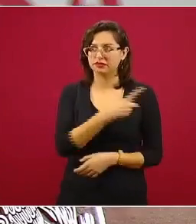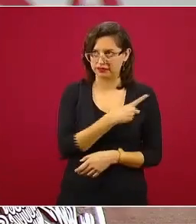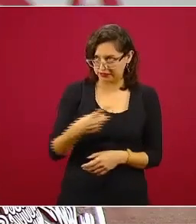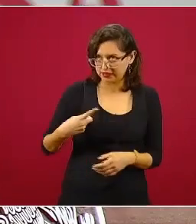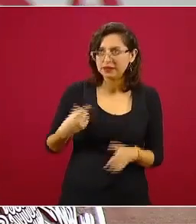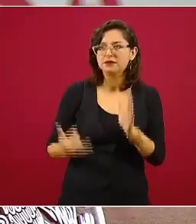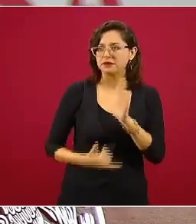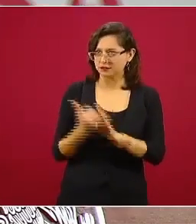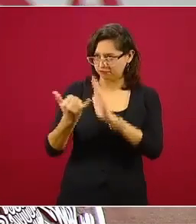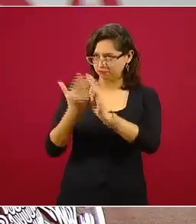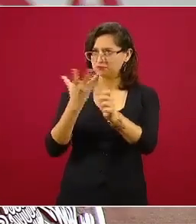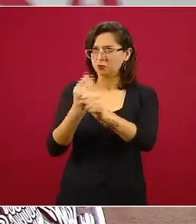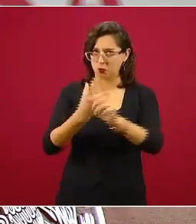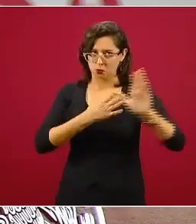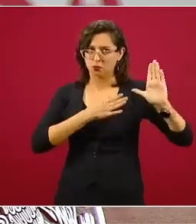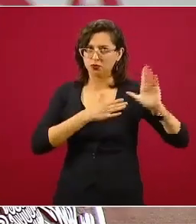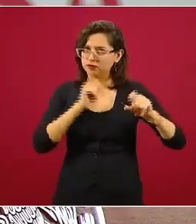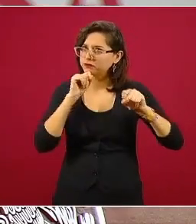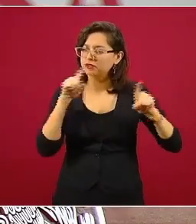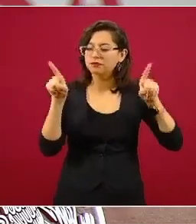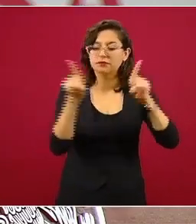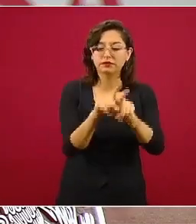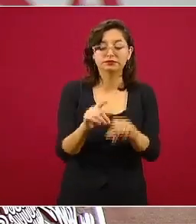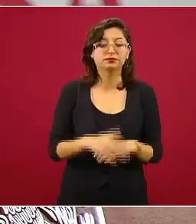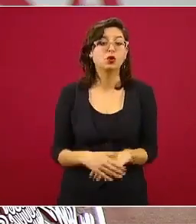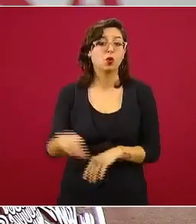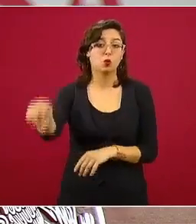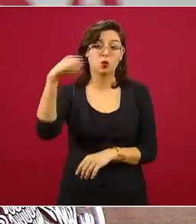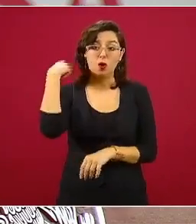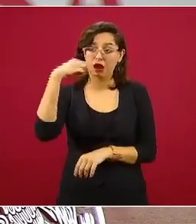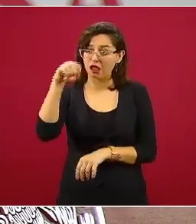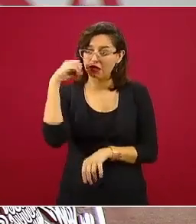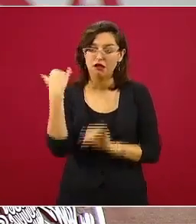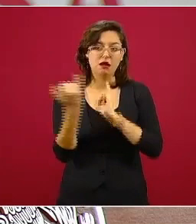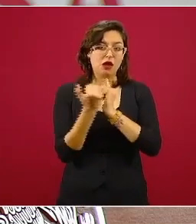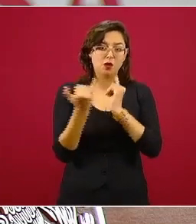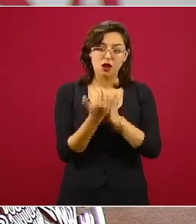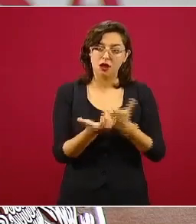Ese es un compromiso. Caminos en Oaxaca,